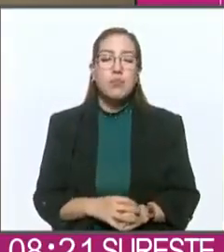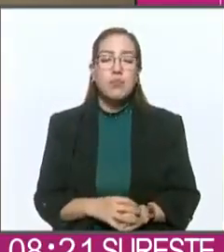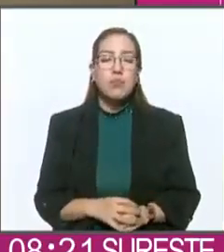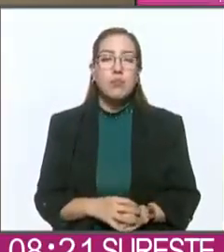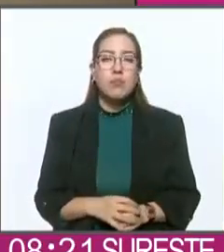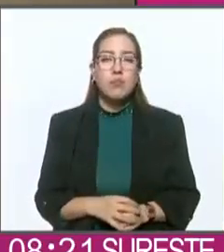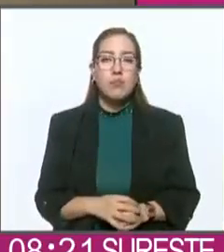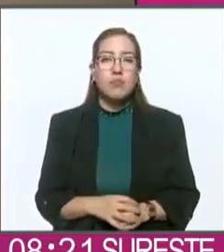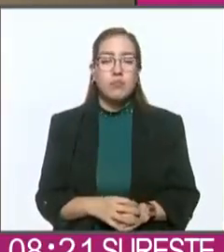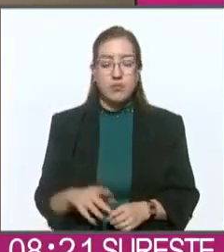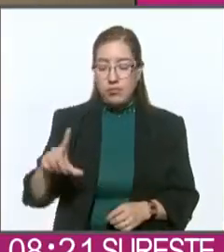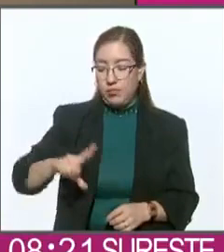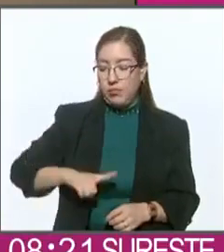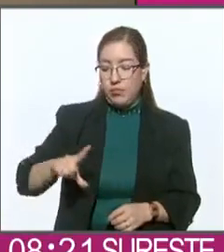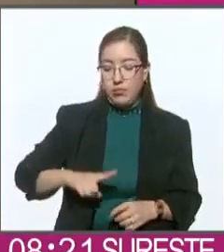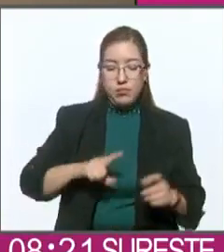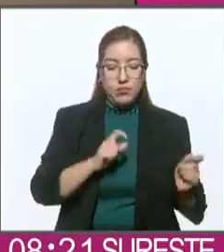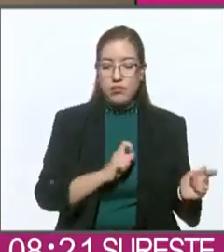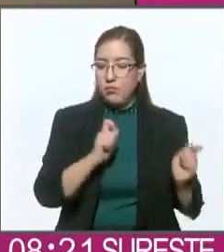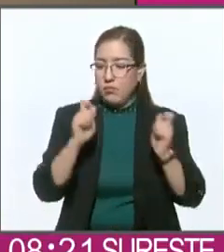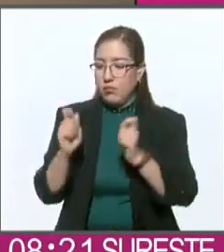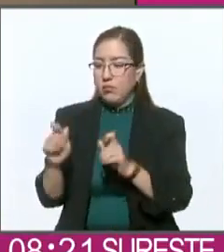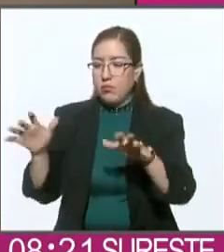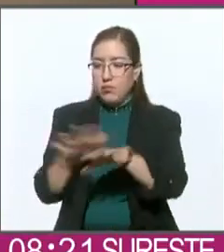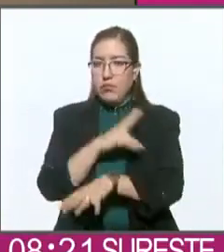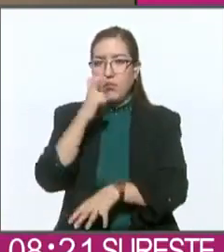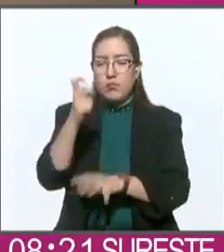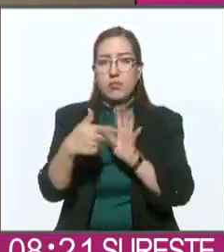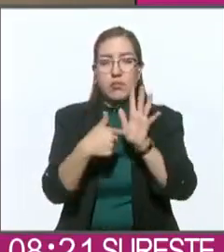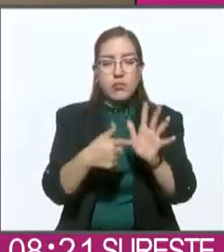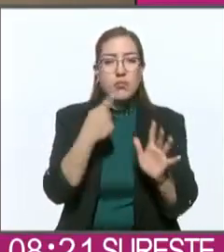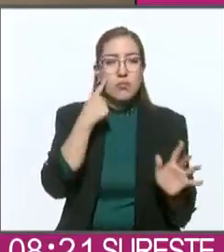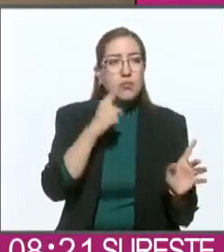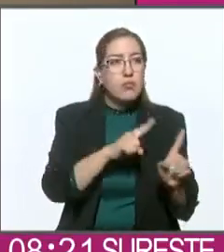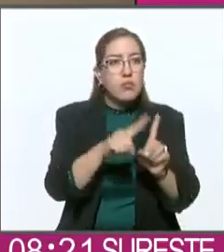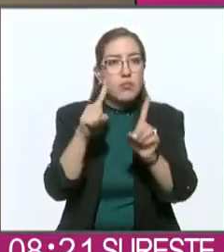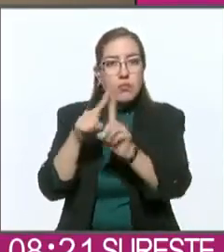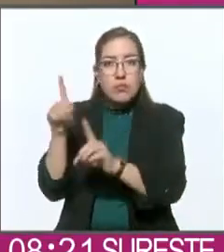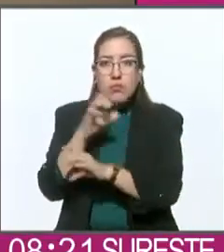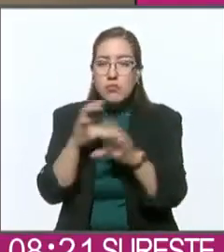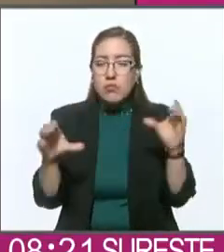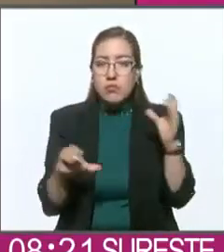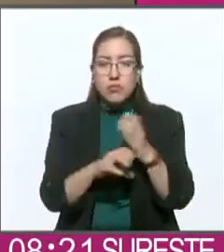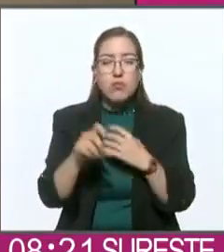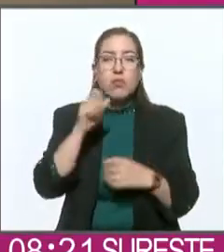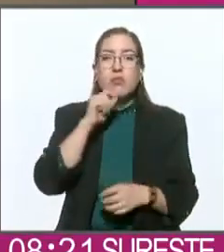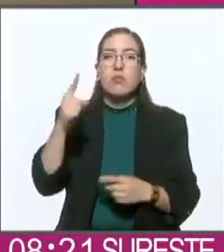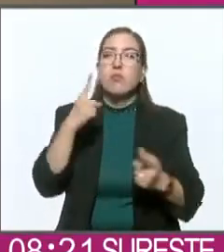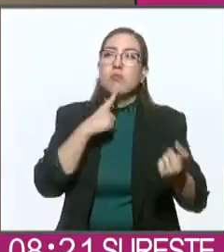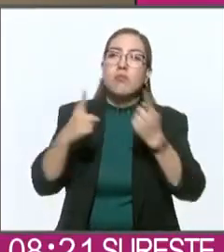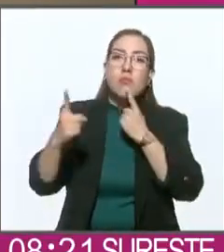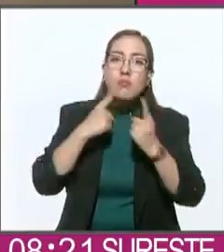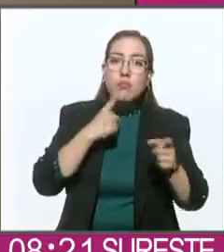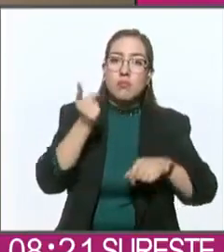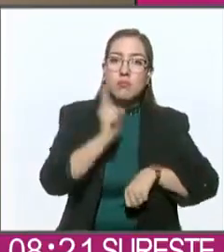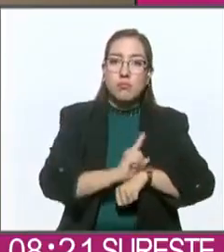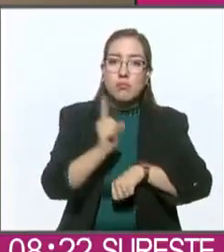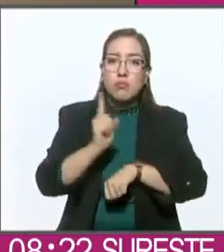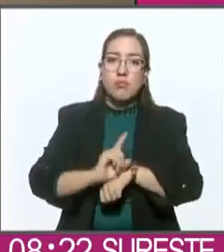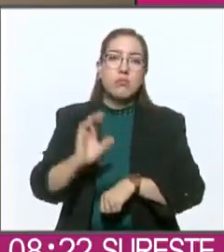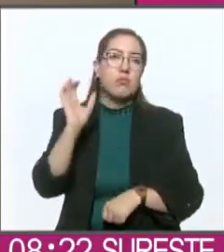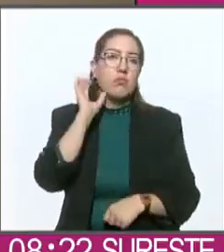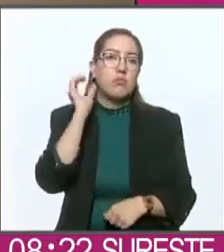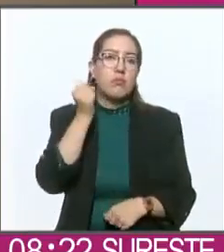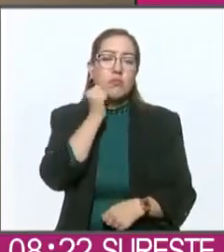cambio de gobierno se va a ver reflejado en los posicionamientos y en los debates todos los días en el Senado de la